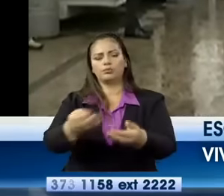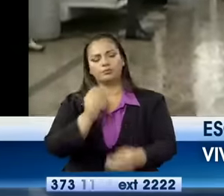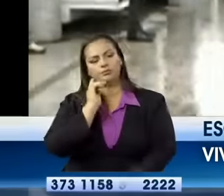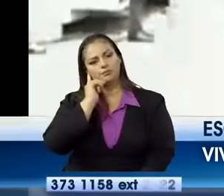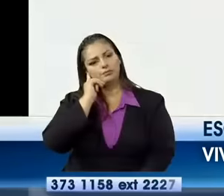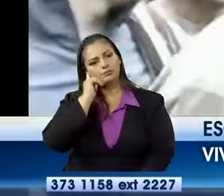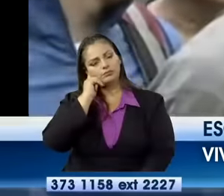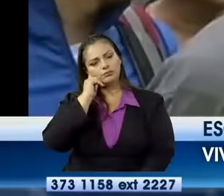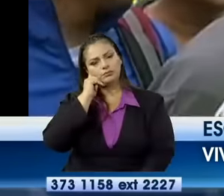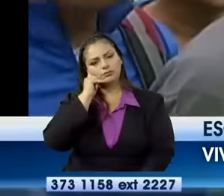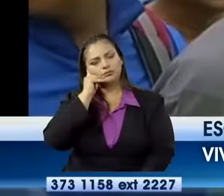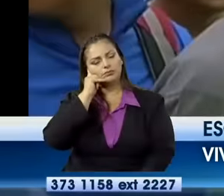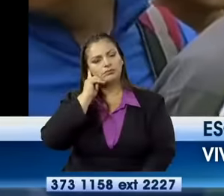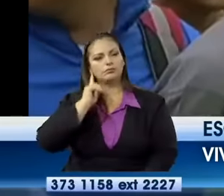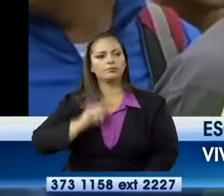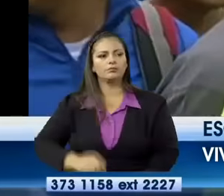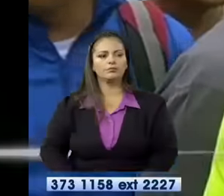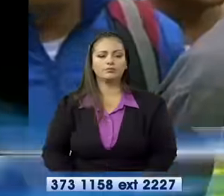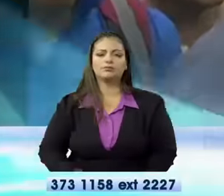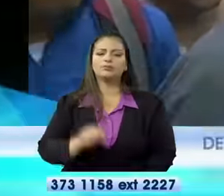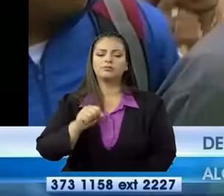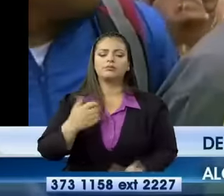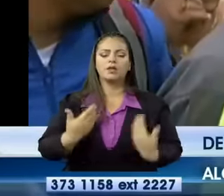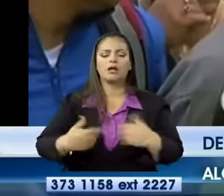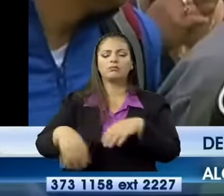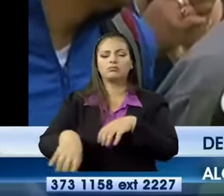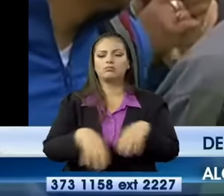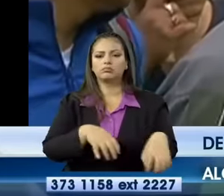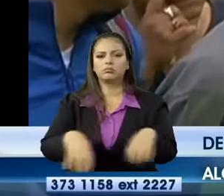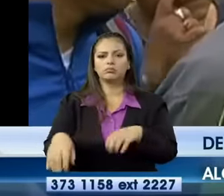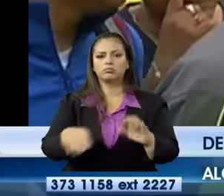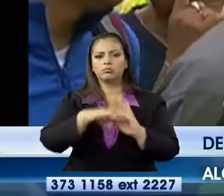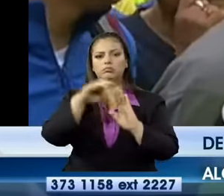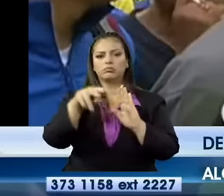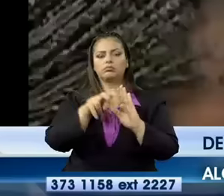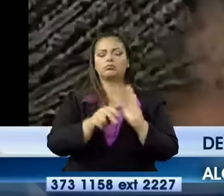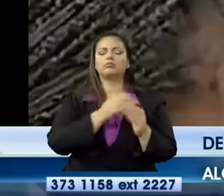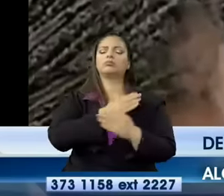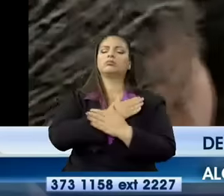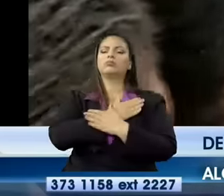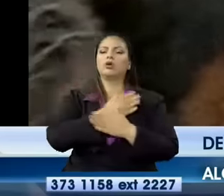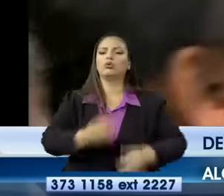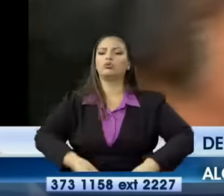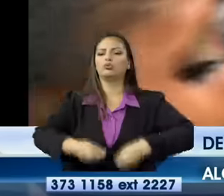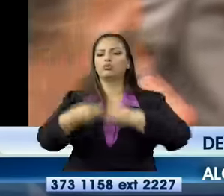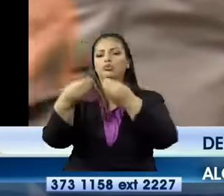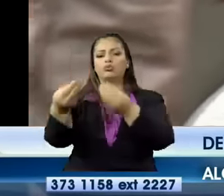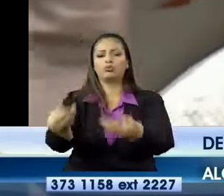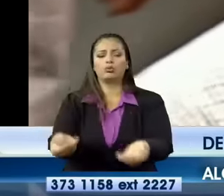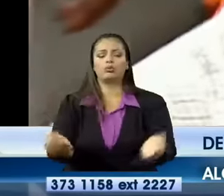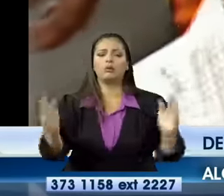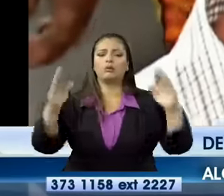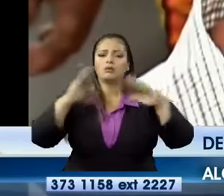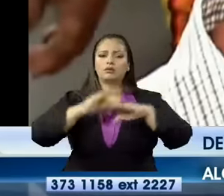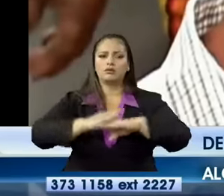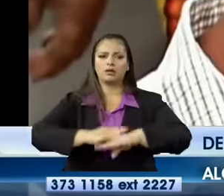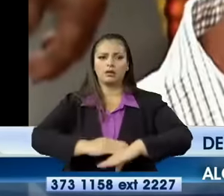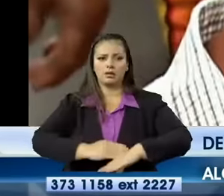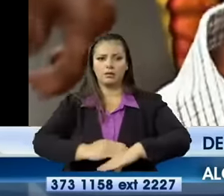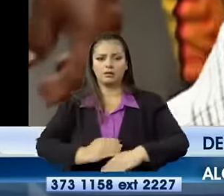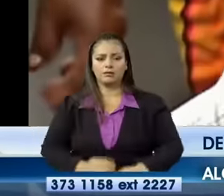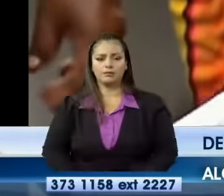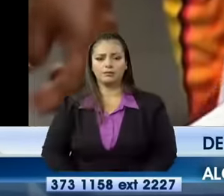país hemos gestionados los ataúdes a todos los familiares y acompañando realmente en esta